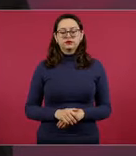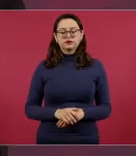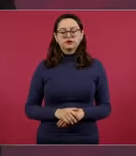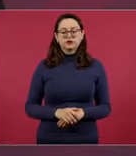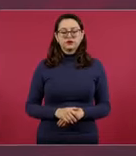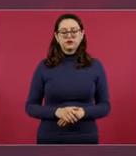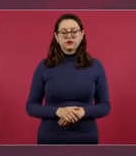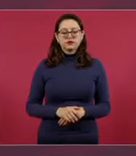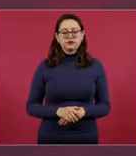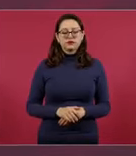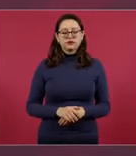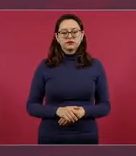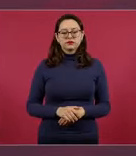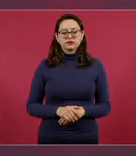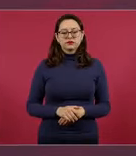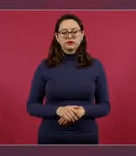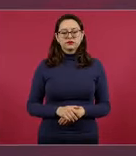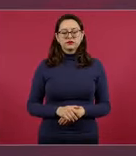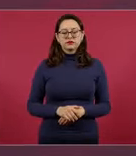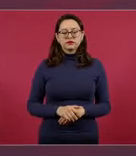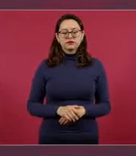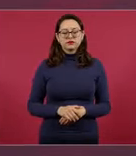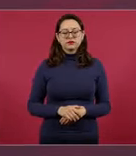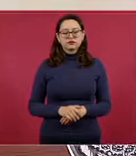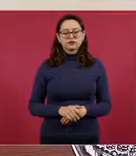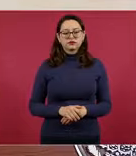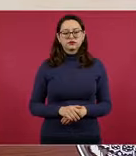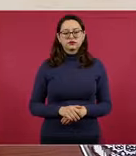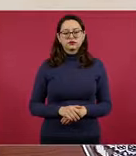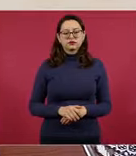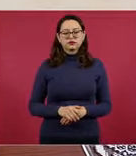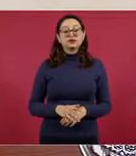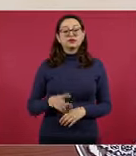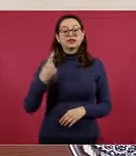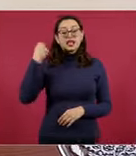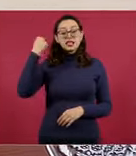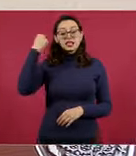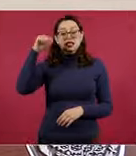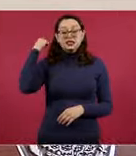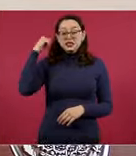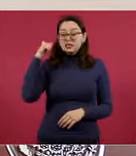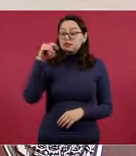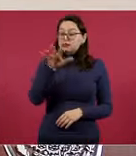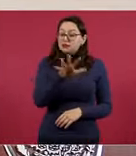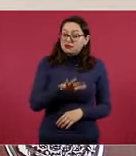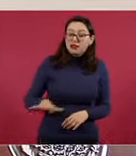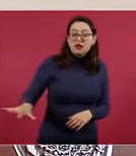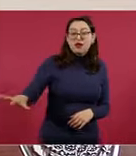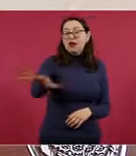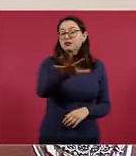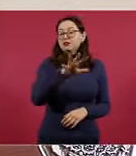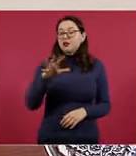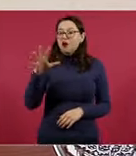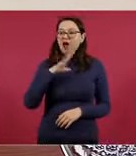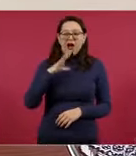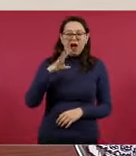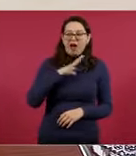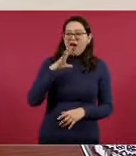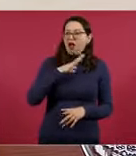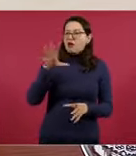decía, refiriéndose a Tabasco, decía, Tabasco tiene todo, hay de